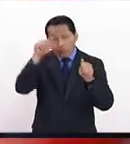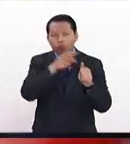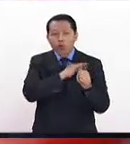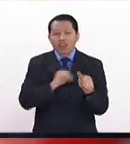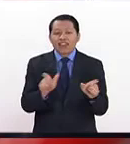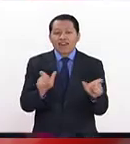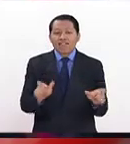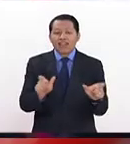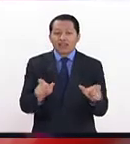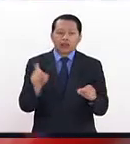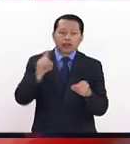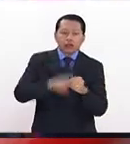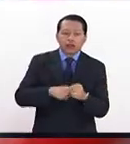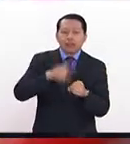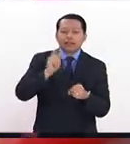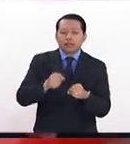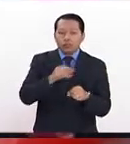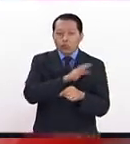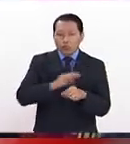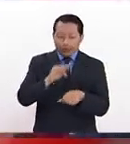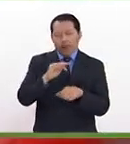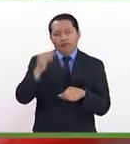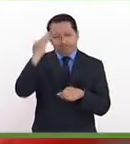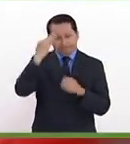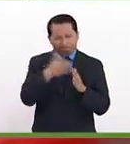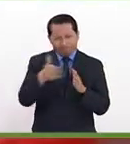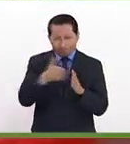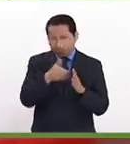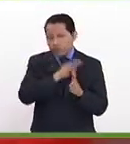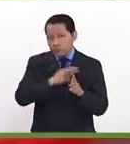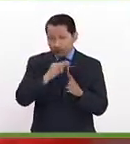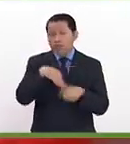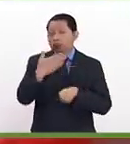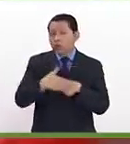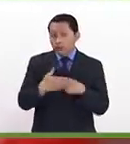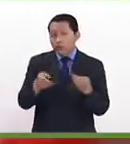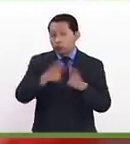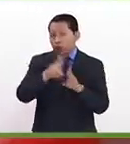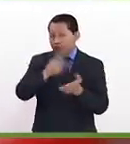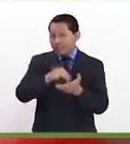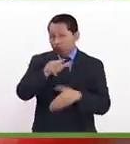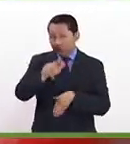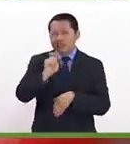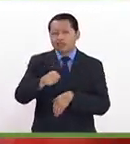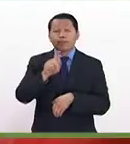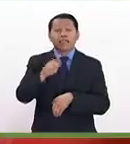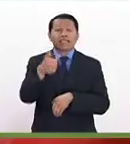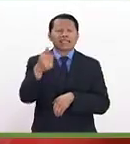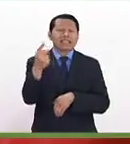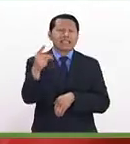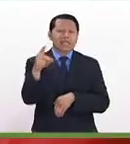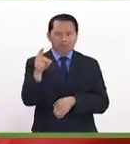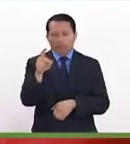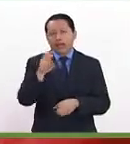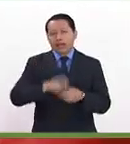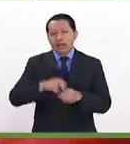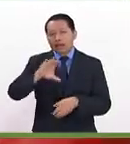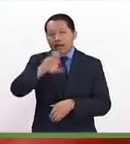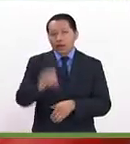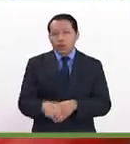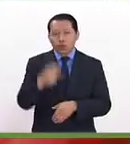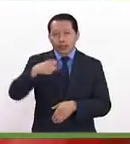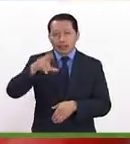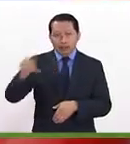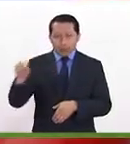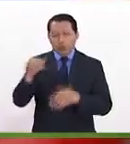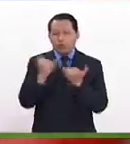se reincorpore a la segunda parte de la pretemporada rumbo al torneo de clausura 2018 a partir del 26 de diciembre en Cancún, Quintana Roo.